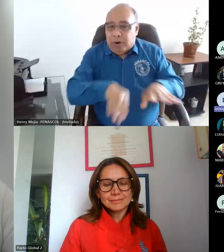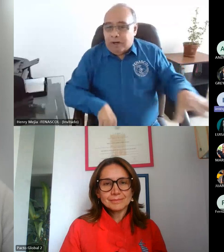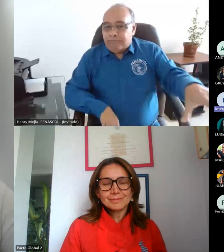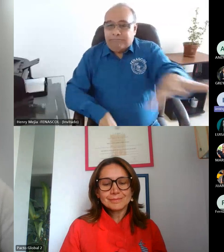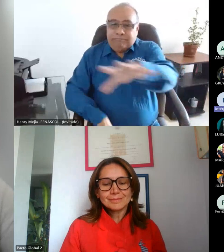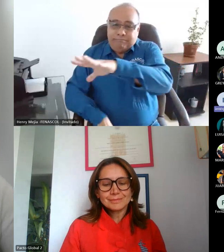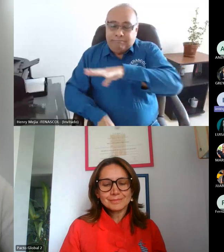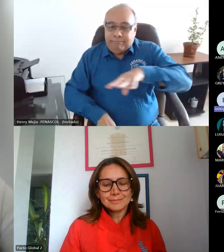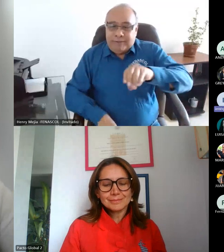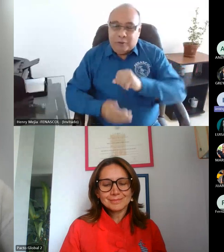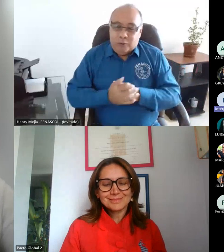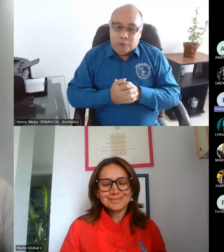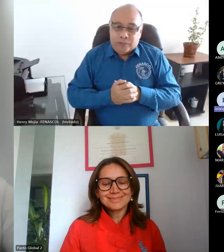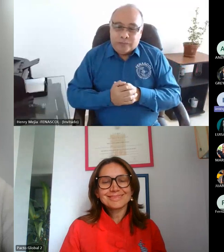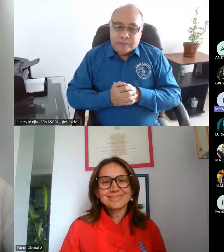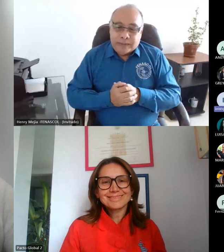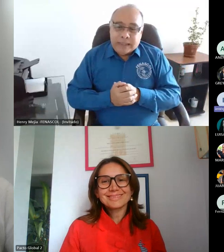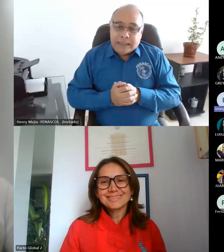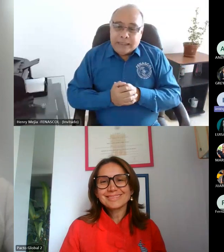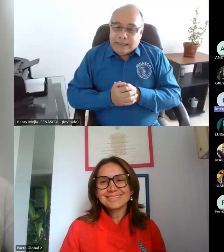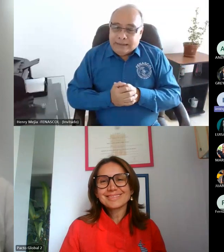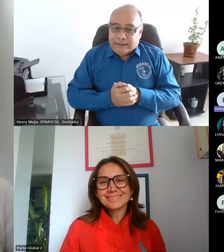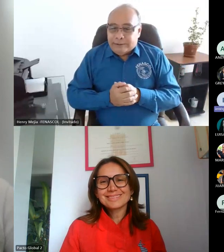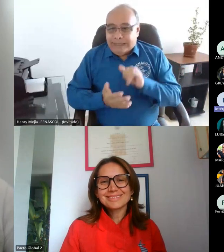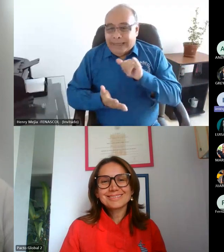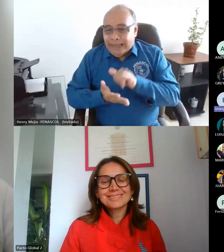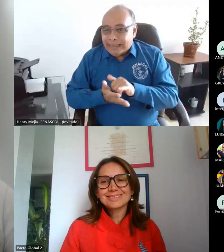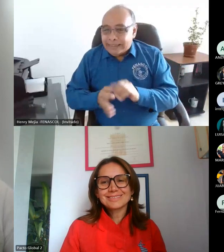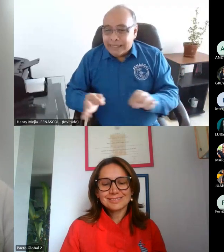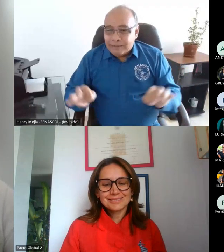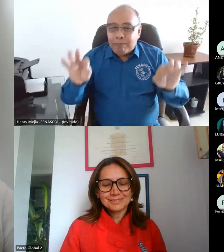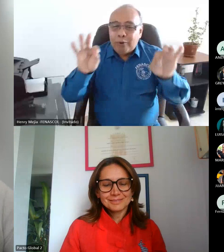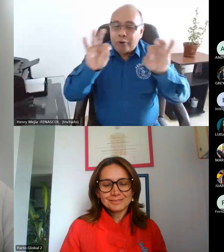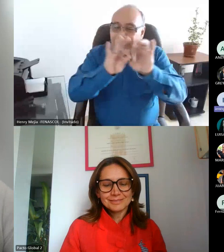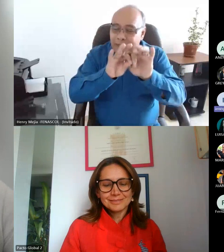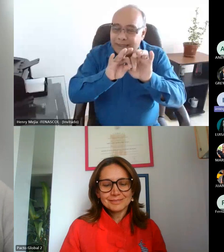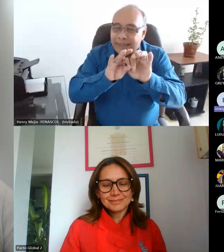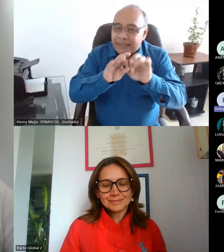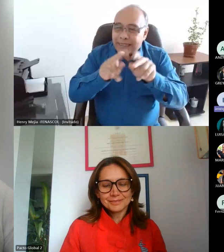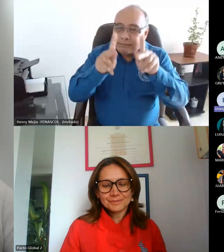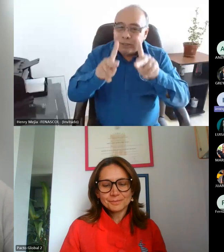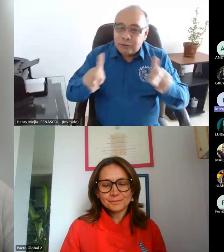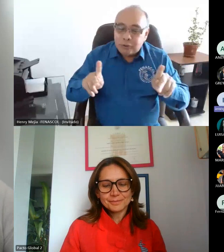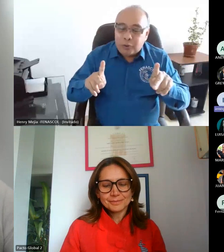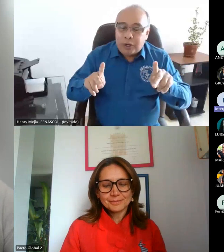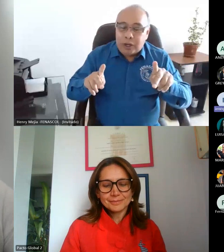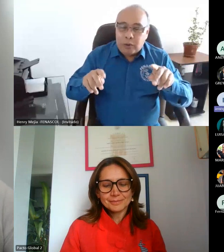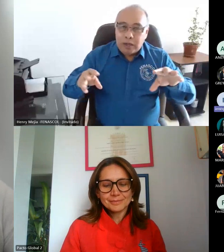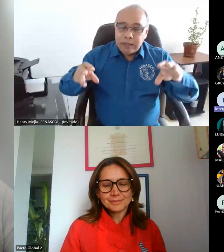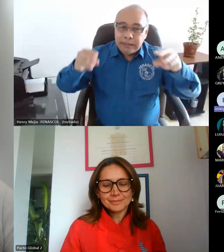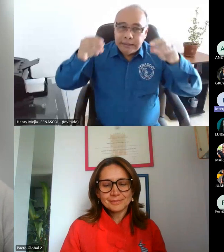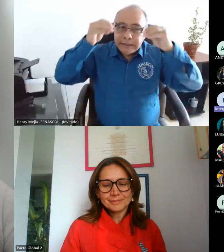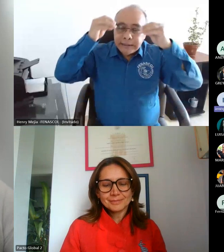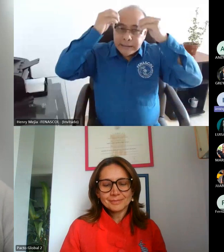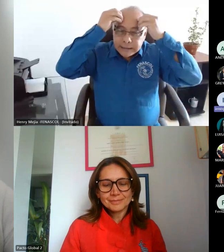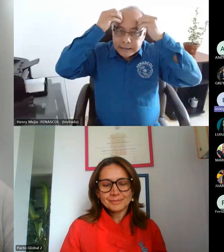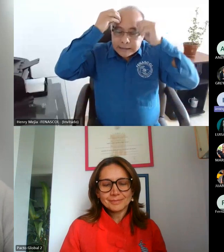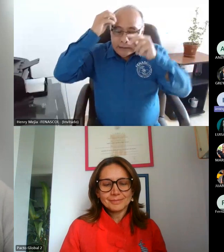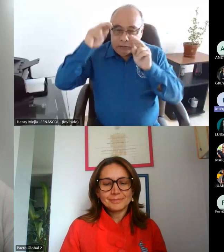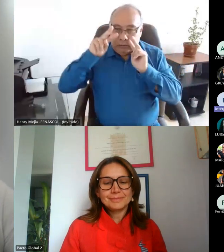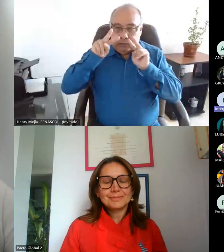sordos somos personas Al igual que todos Entonces esto es un Punto de partida